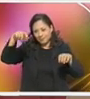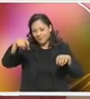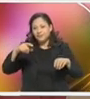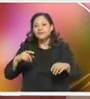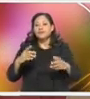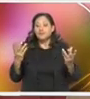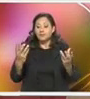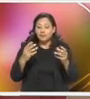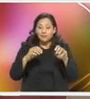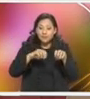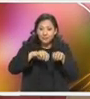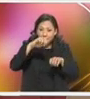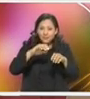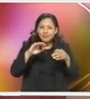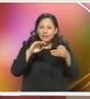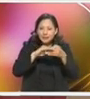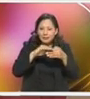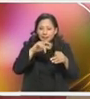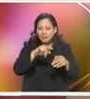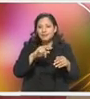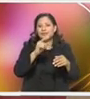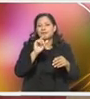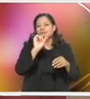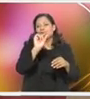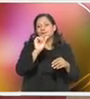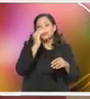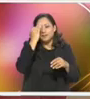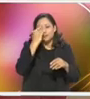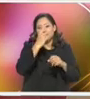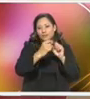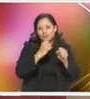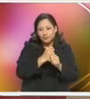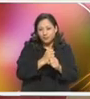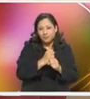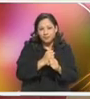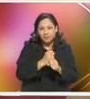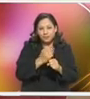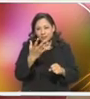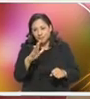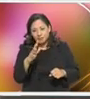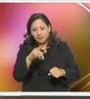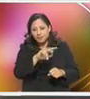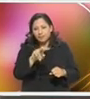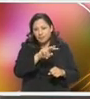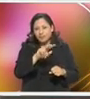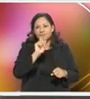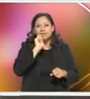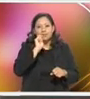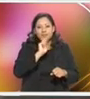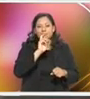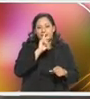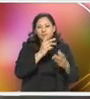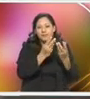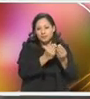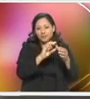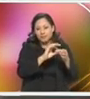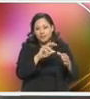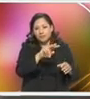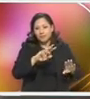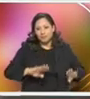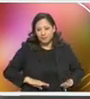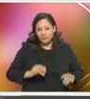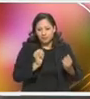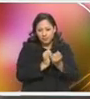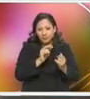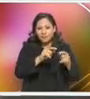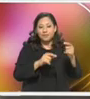más juntos las edades, cuando se llevan menos tiempo, pues normalmente se llevan un poquito mejor porque tienen cosas más afines que cuando hay una diferencia